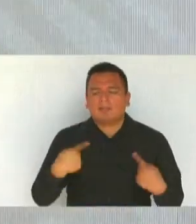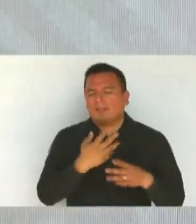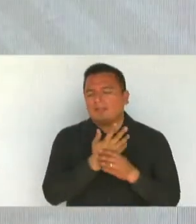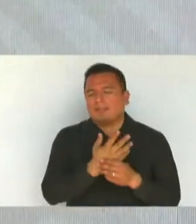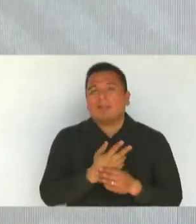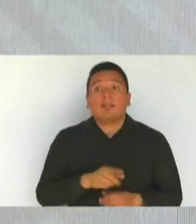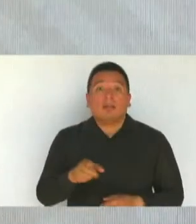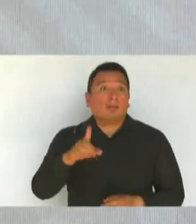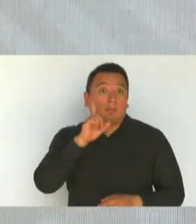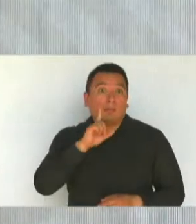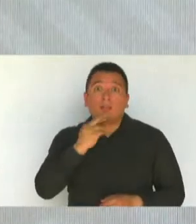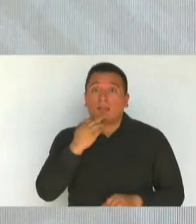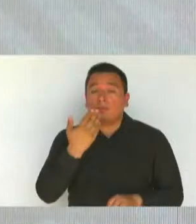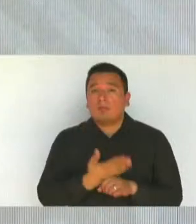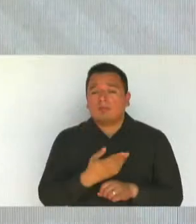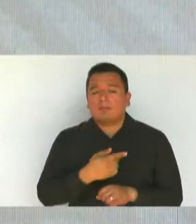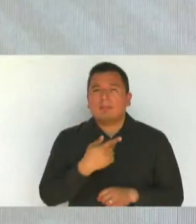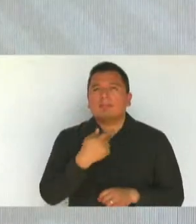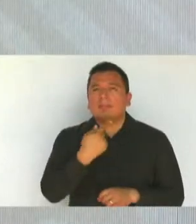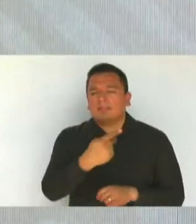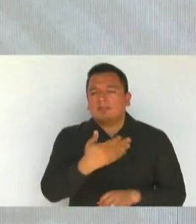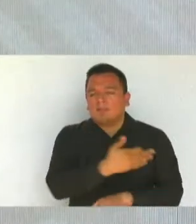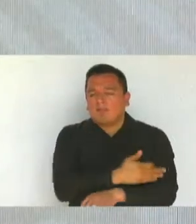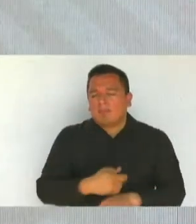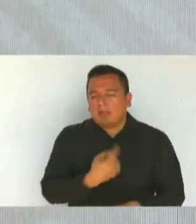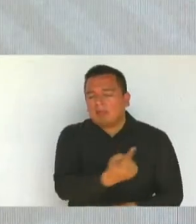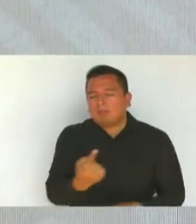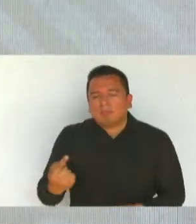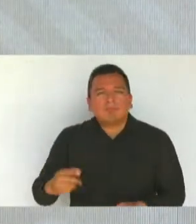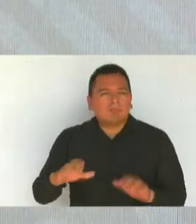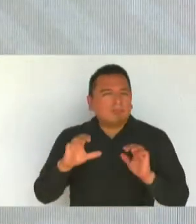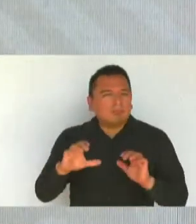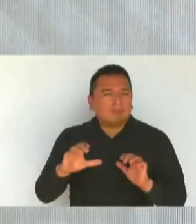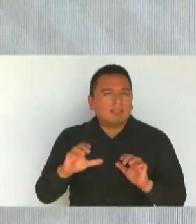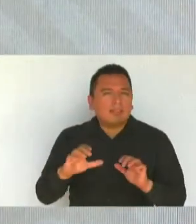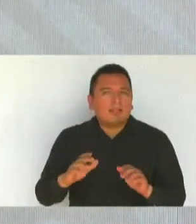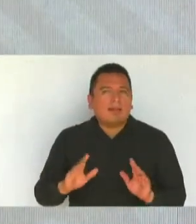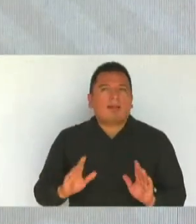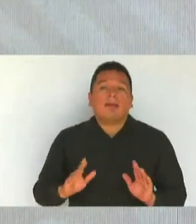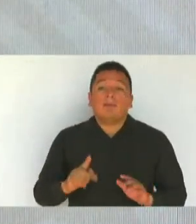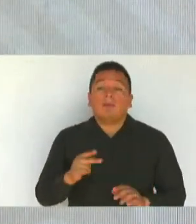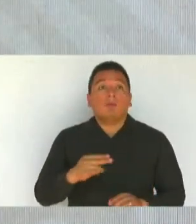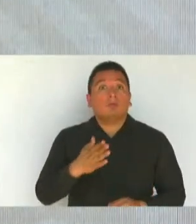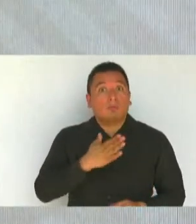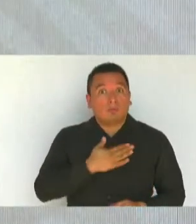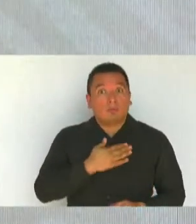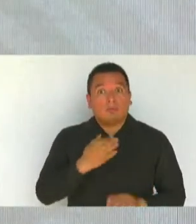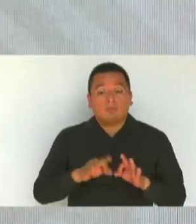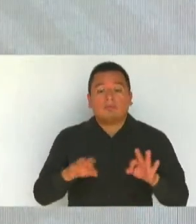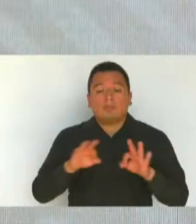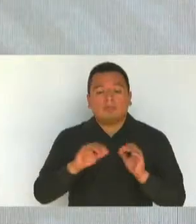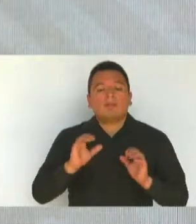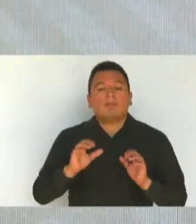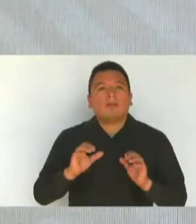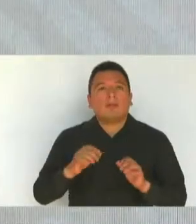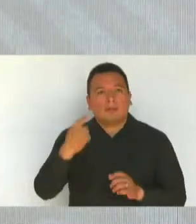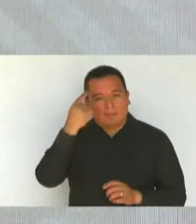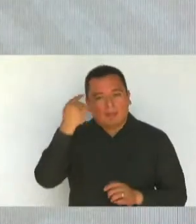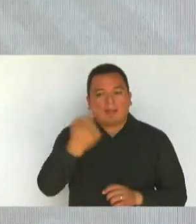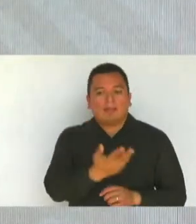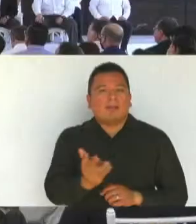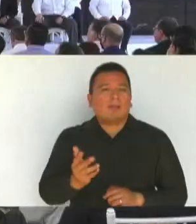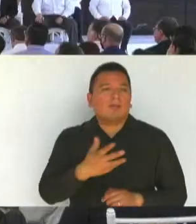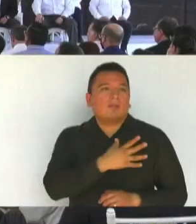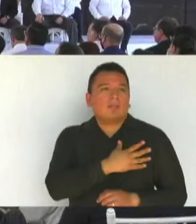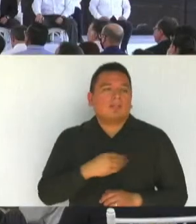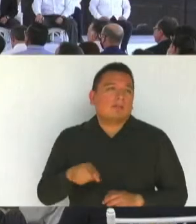las responsables del cuidado de los hijos y las hijas. Si nosotros no nos cuidamos, nuestras hijas y nuestros hijos no